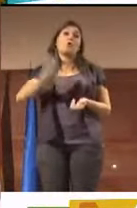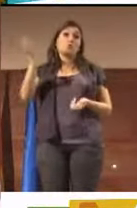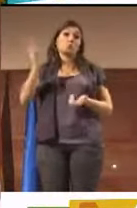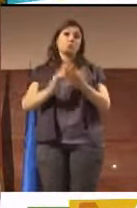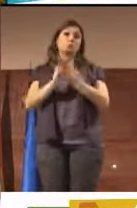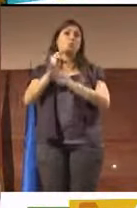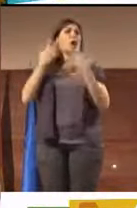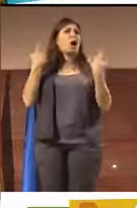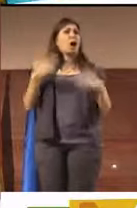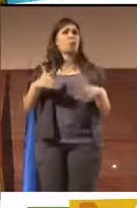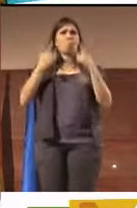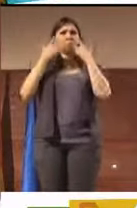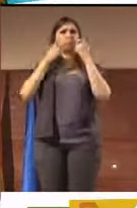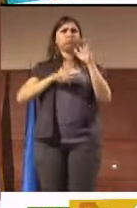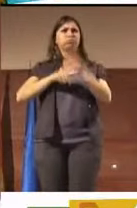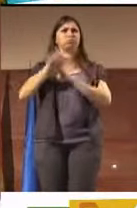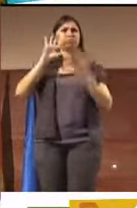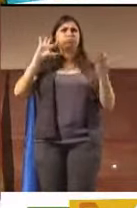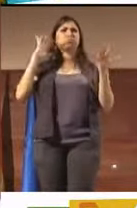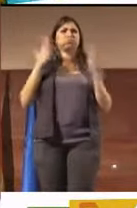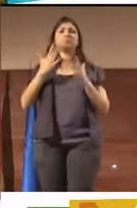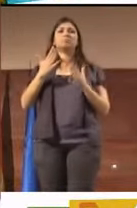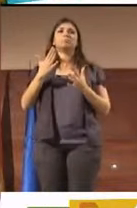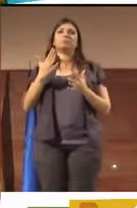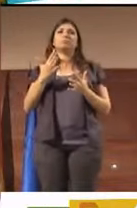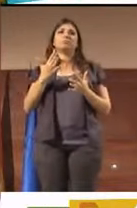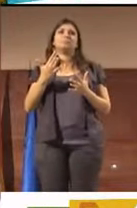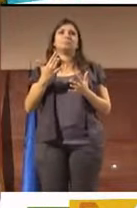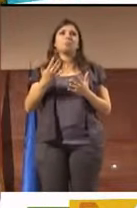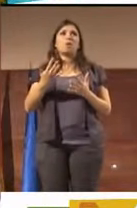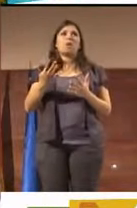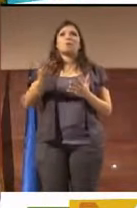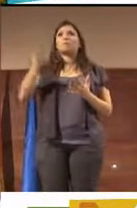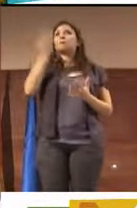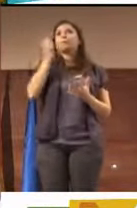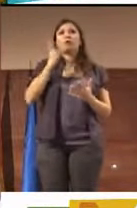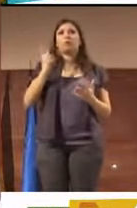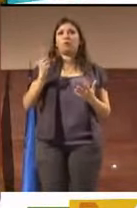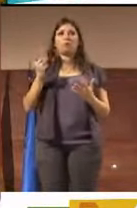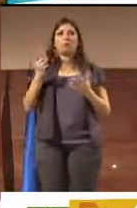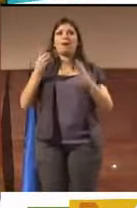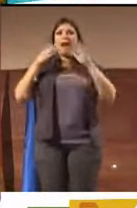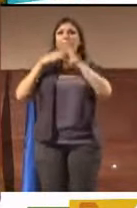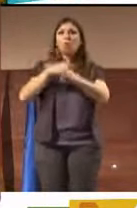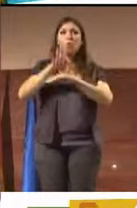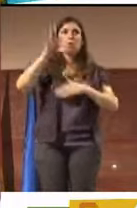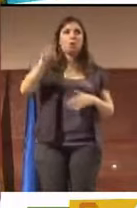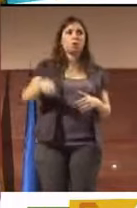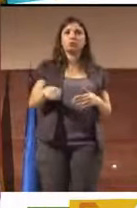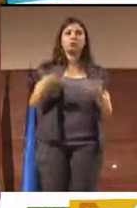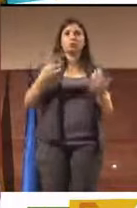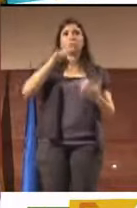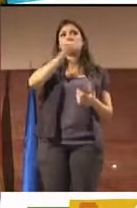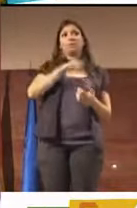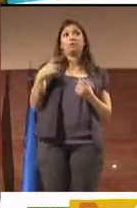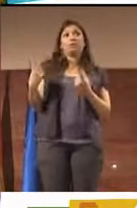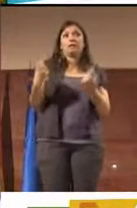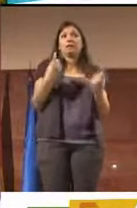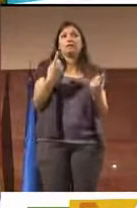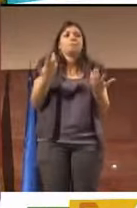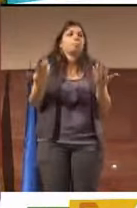aún habiendo evolucionado mucho, no están al alcance del conocimiento, del acceso de las personas que lo